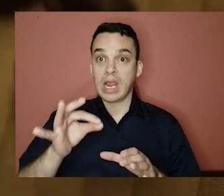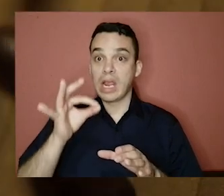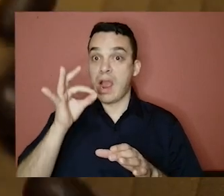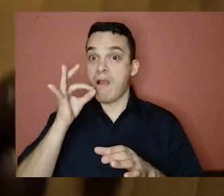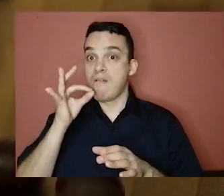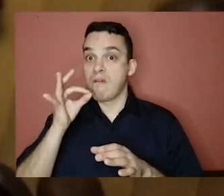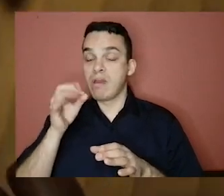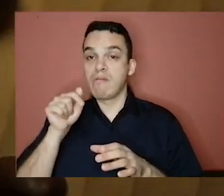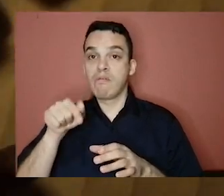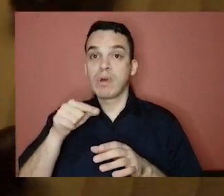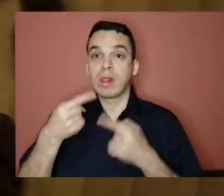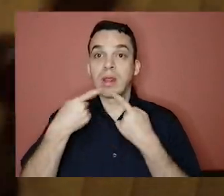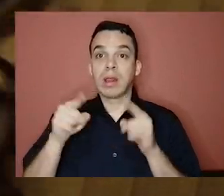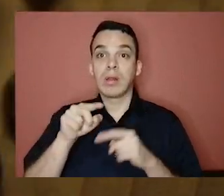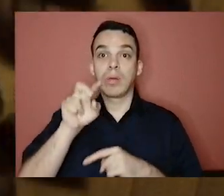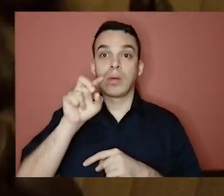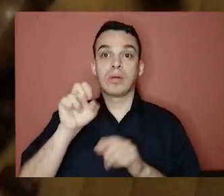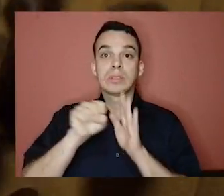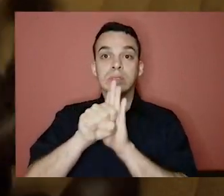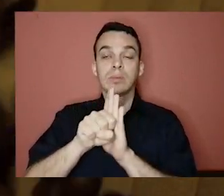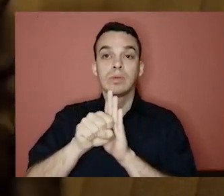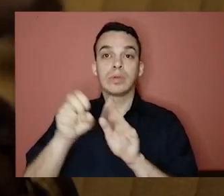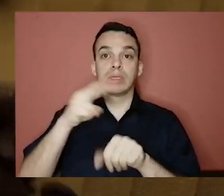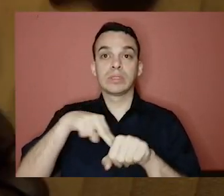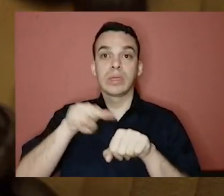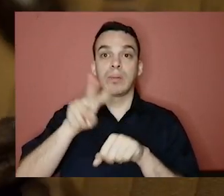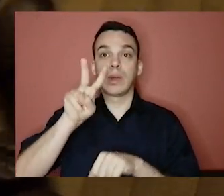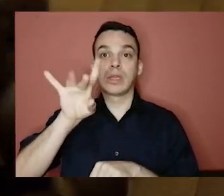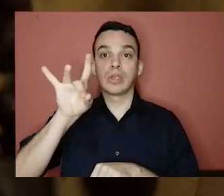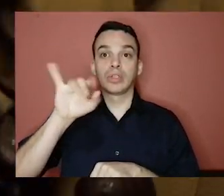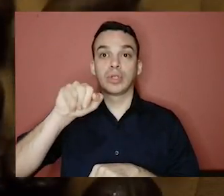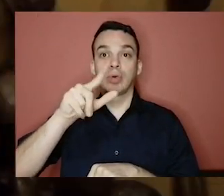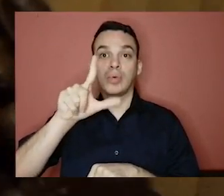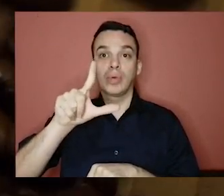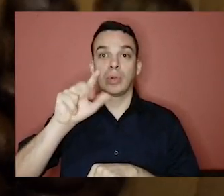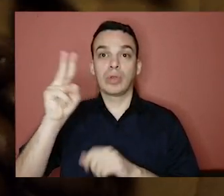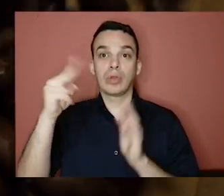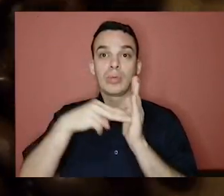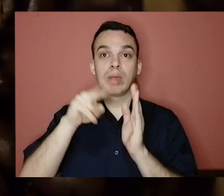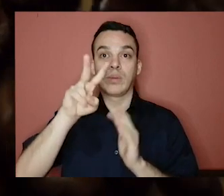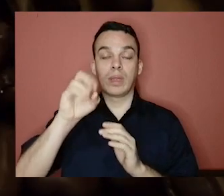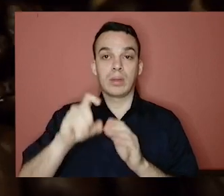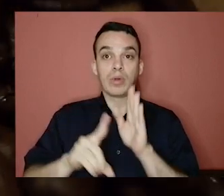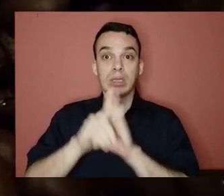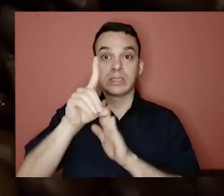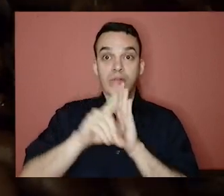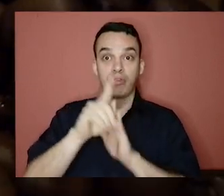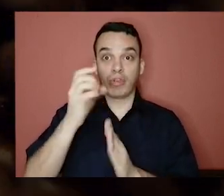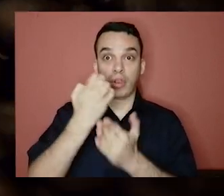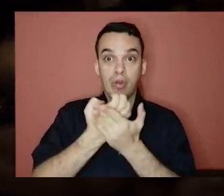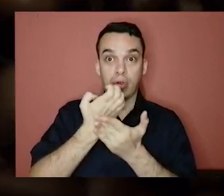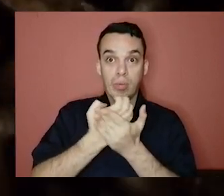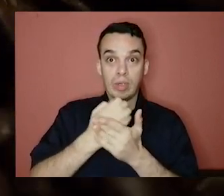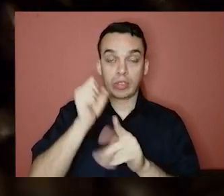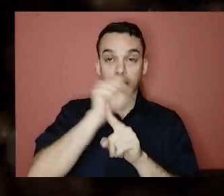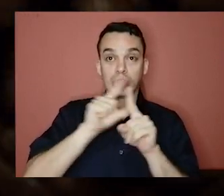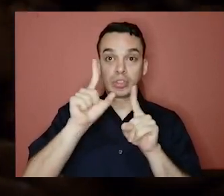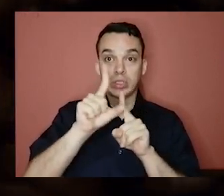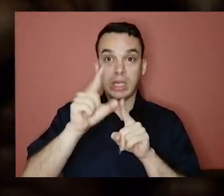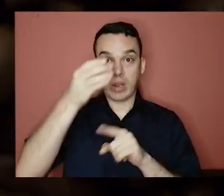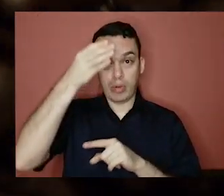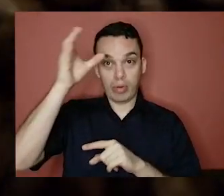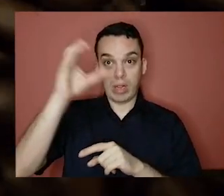El café fue declarado símbolo nacional el 28 de julio de 2020 por la importancia de este cultivo en el desarrollo